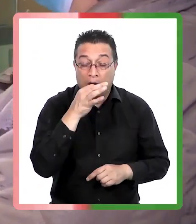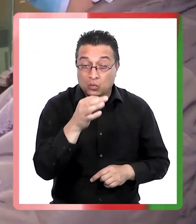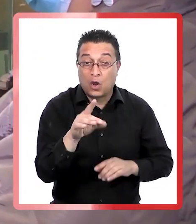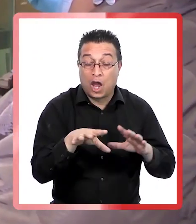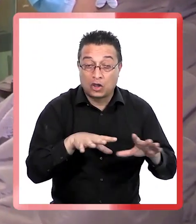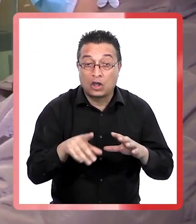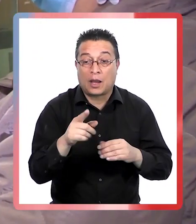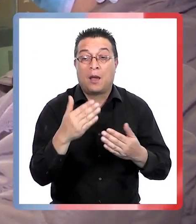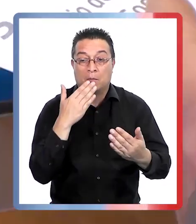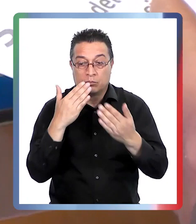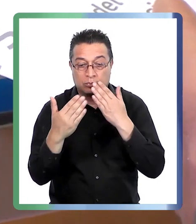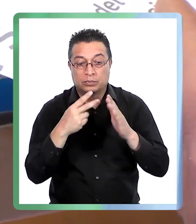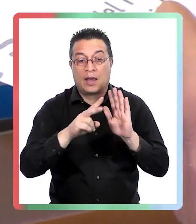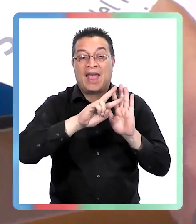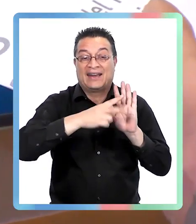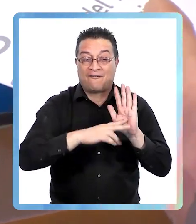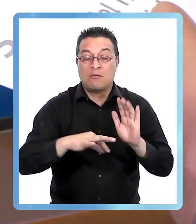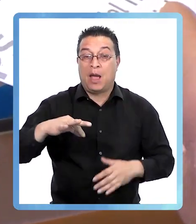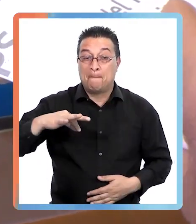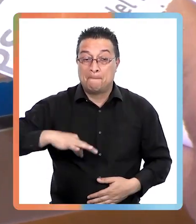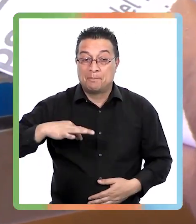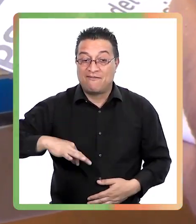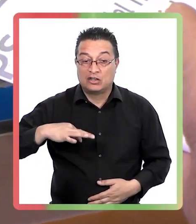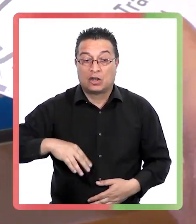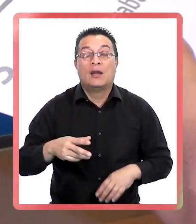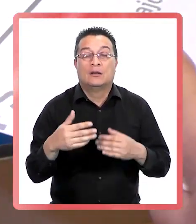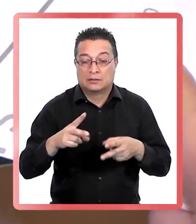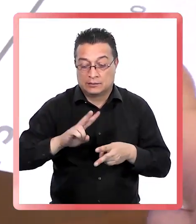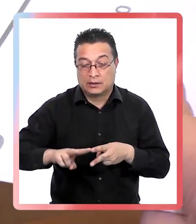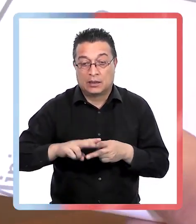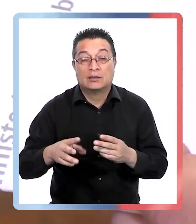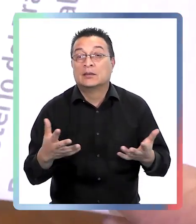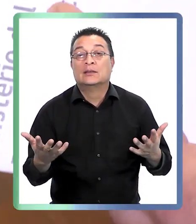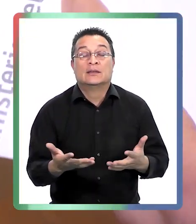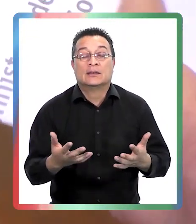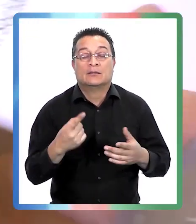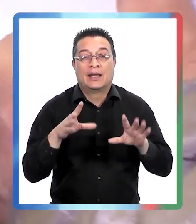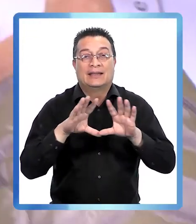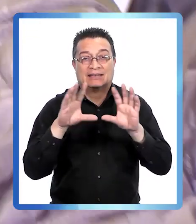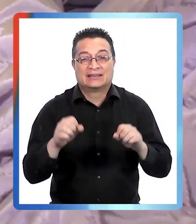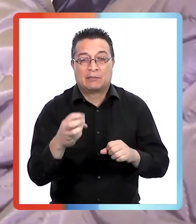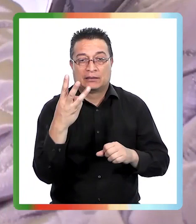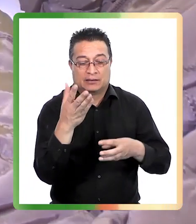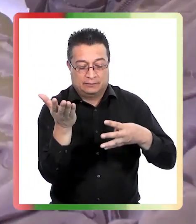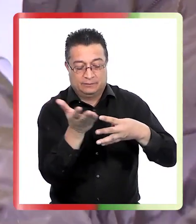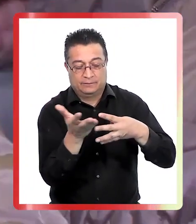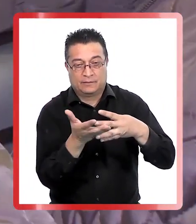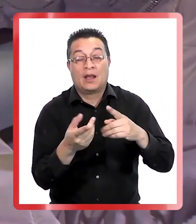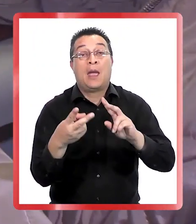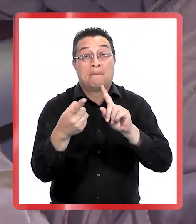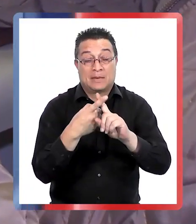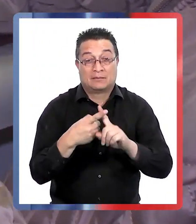una cosa. El diálogo para la reforma previsional va a realizarse a través de un sistema tripartito en el cual